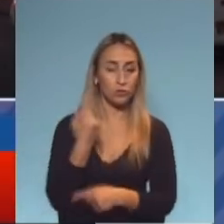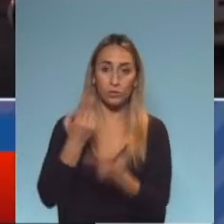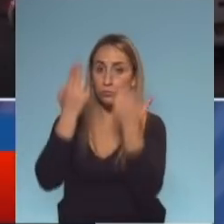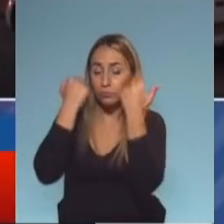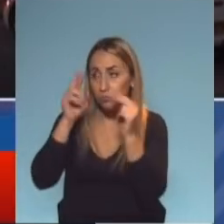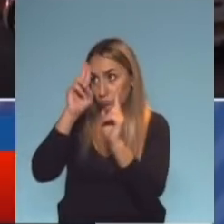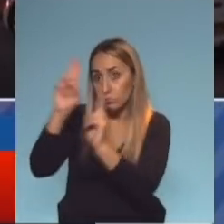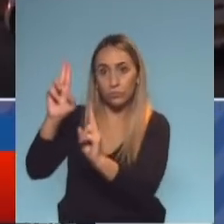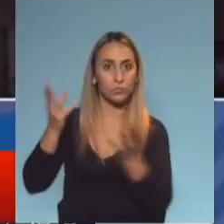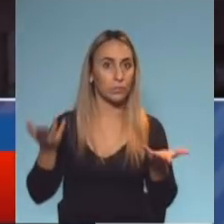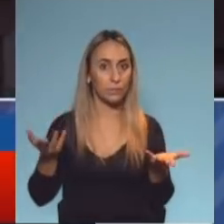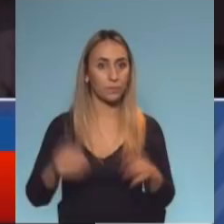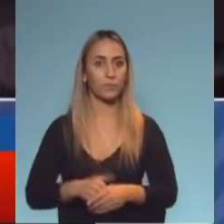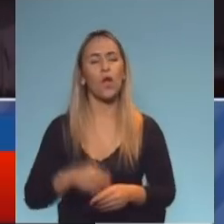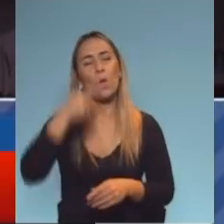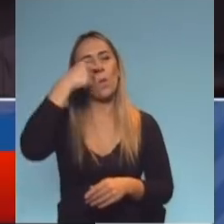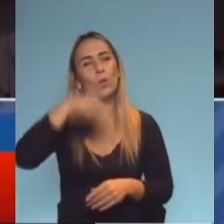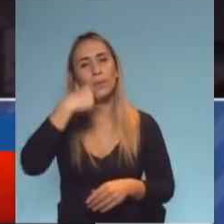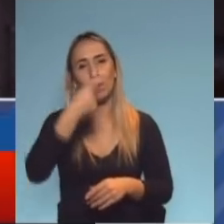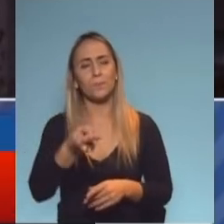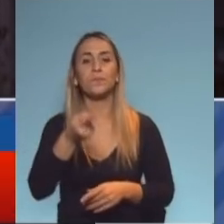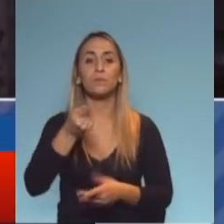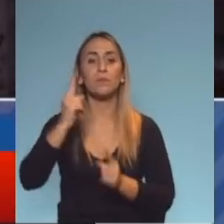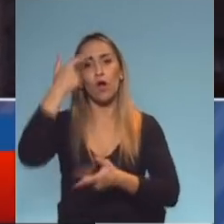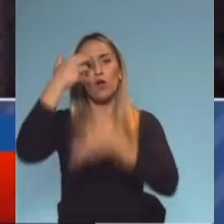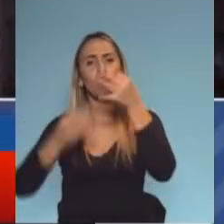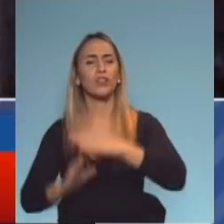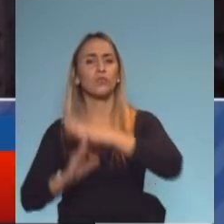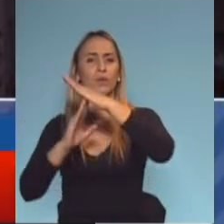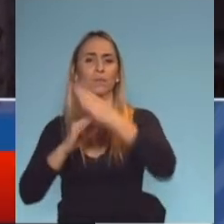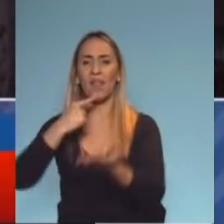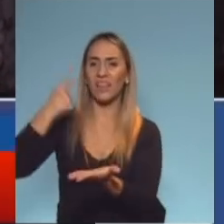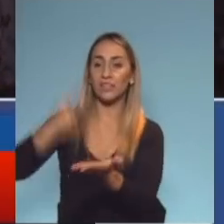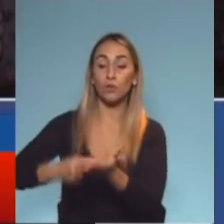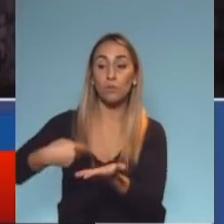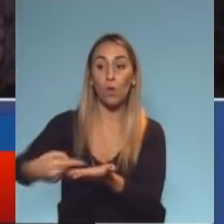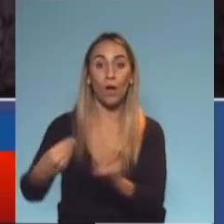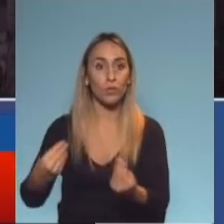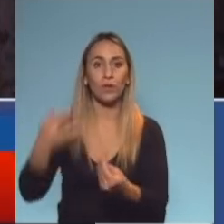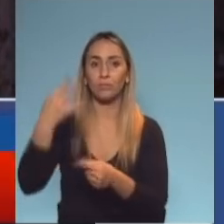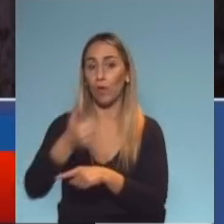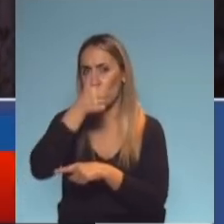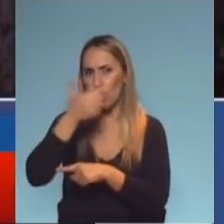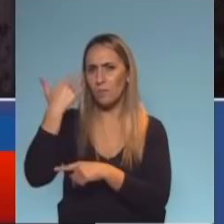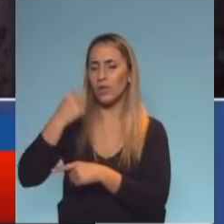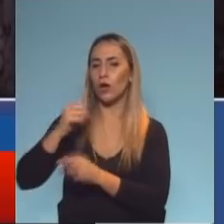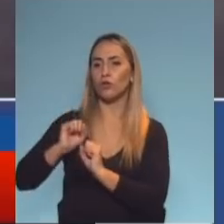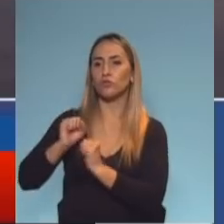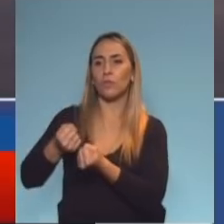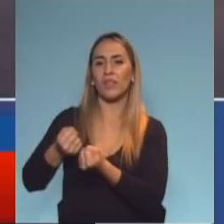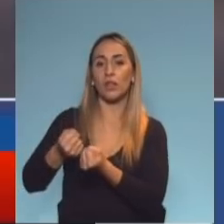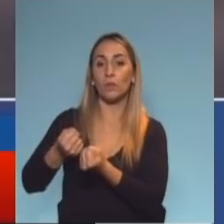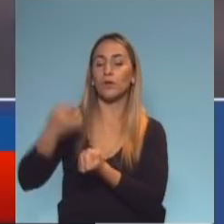sea. La última, esa decisión de la Corte Suprema, ¿para cuándo la tienen prevista? Porque la suspendieron el día domingo. ¿Cuándo sería